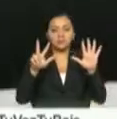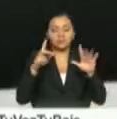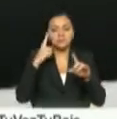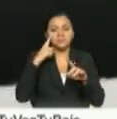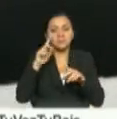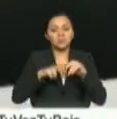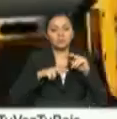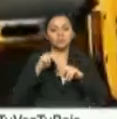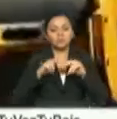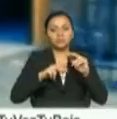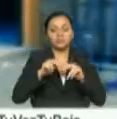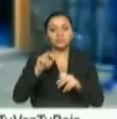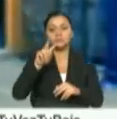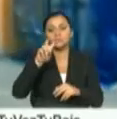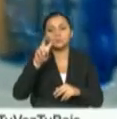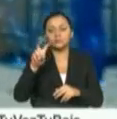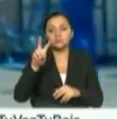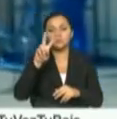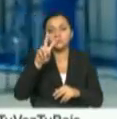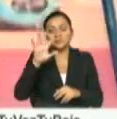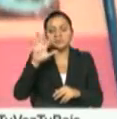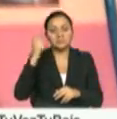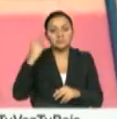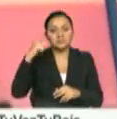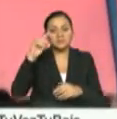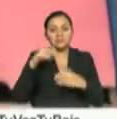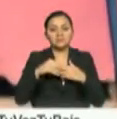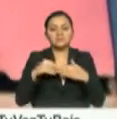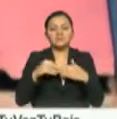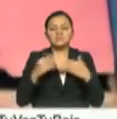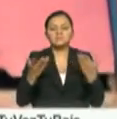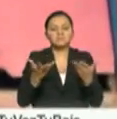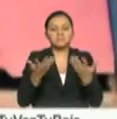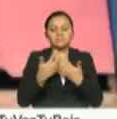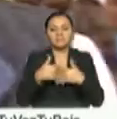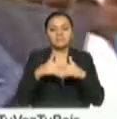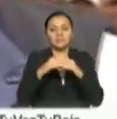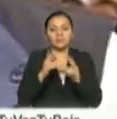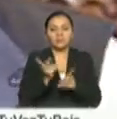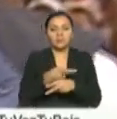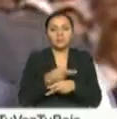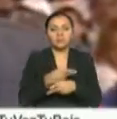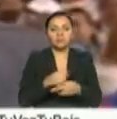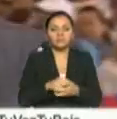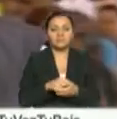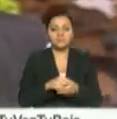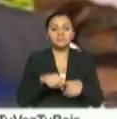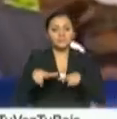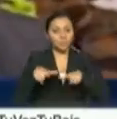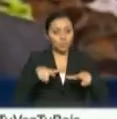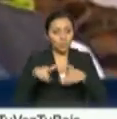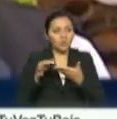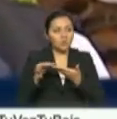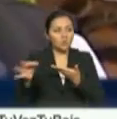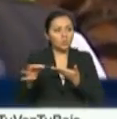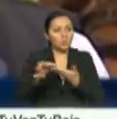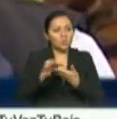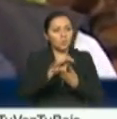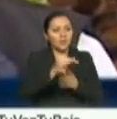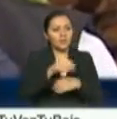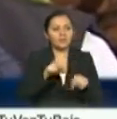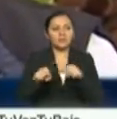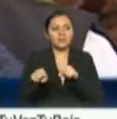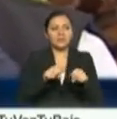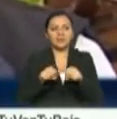la reconstrucción y 225 millones de dólares para la reactivación productiva. En las zonas rurales del terremoto ya hay